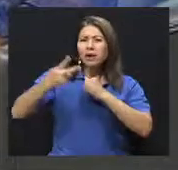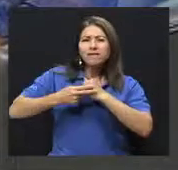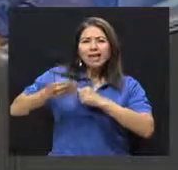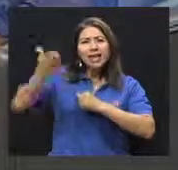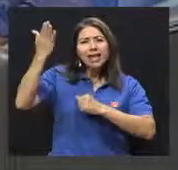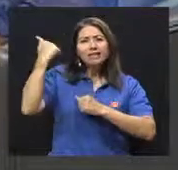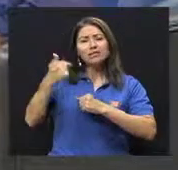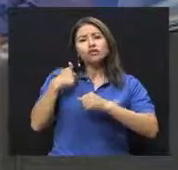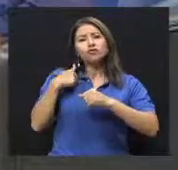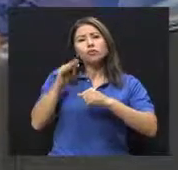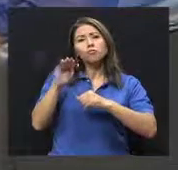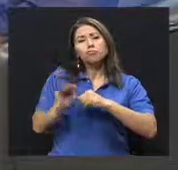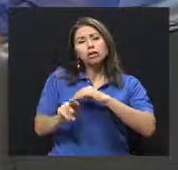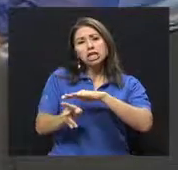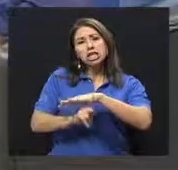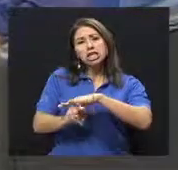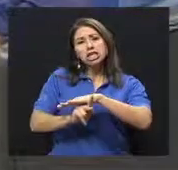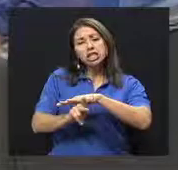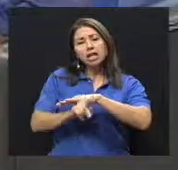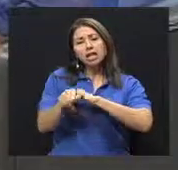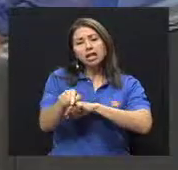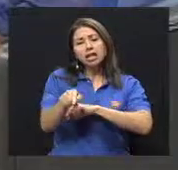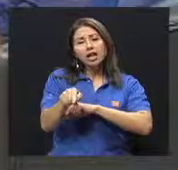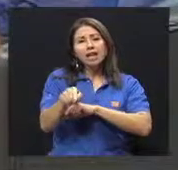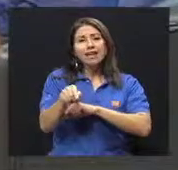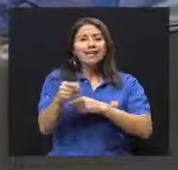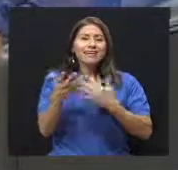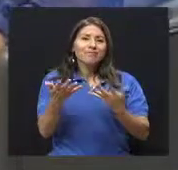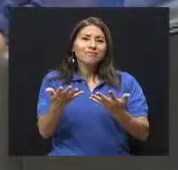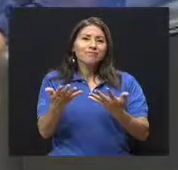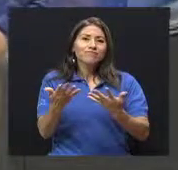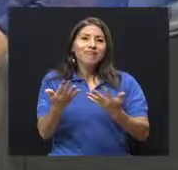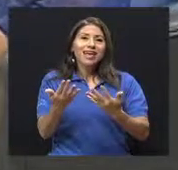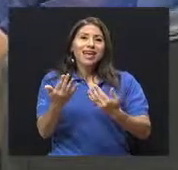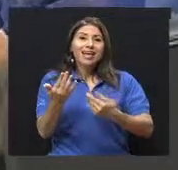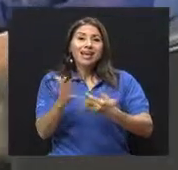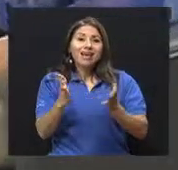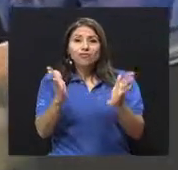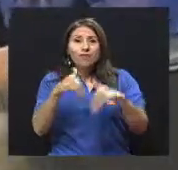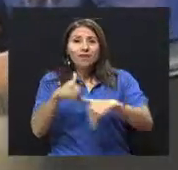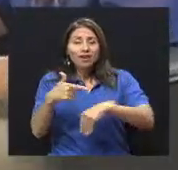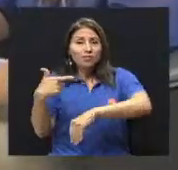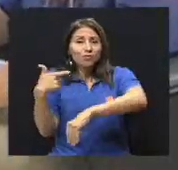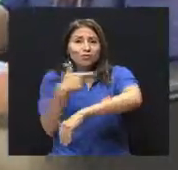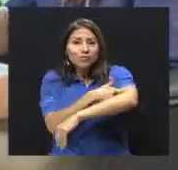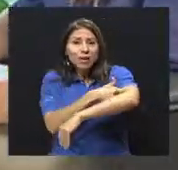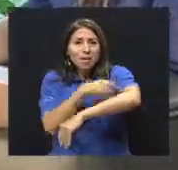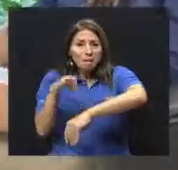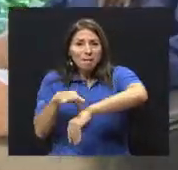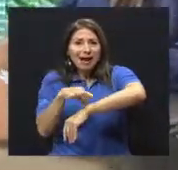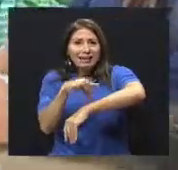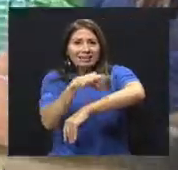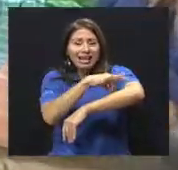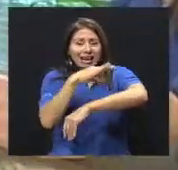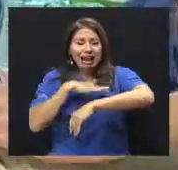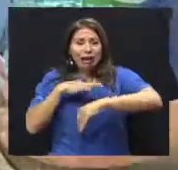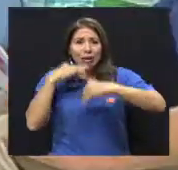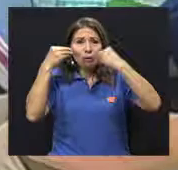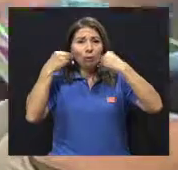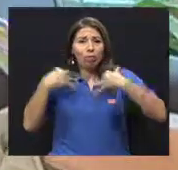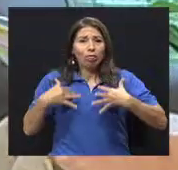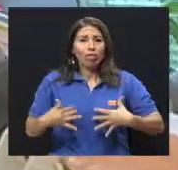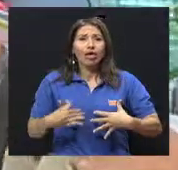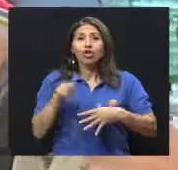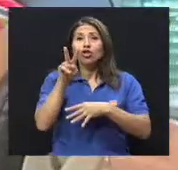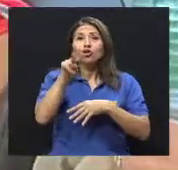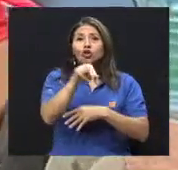en kinder, que fue que no le dieron la inyección de la varicela y se le pegó a dos